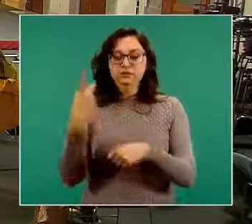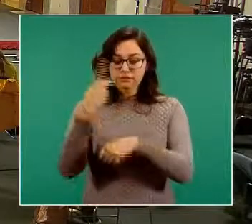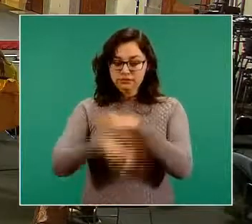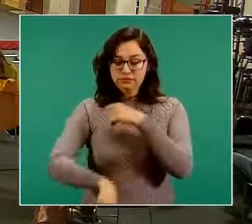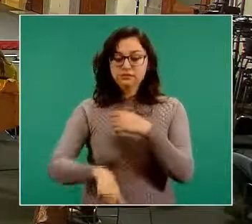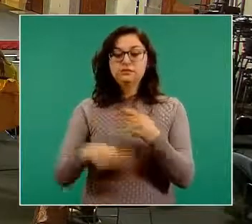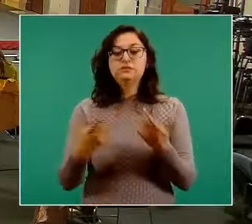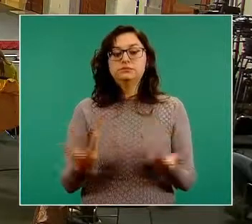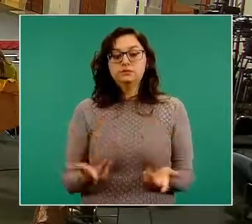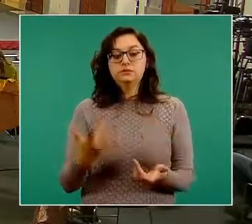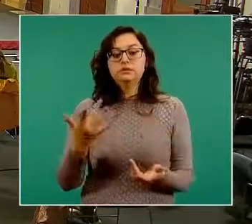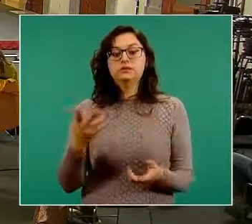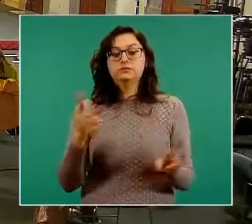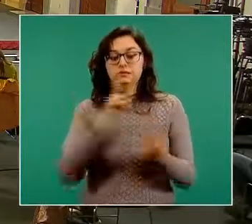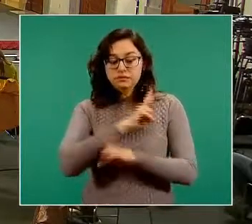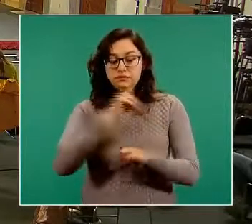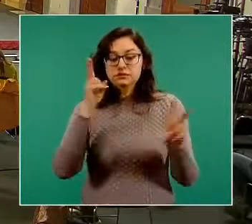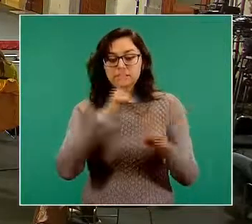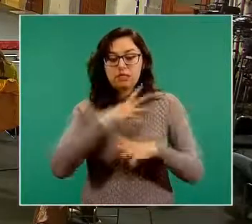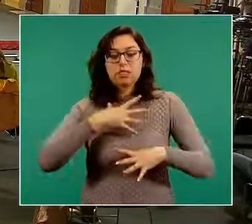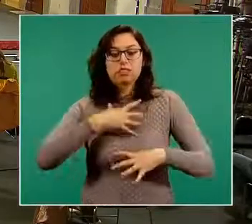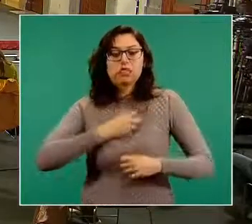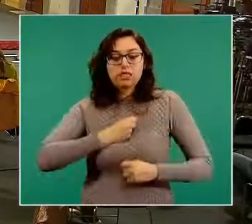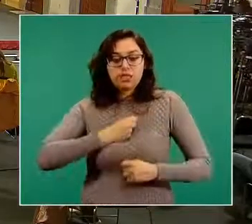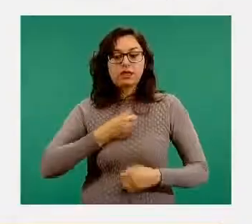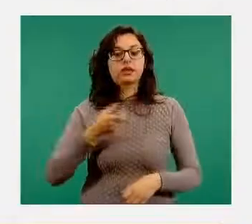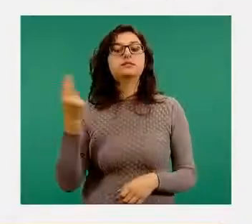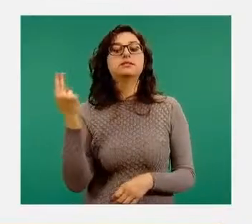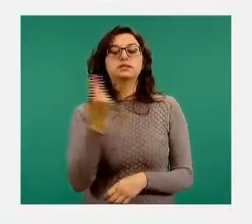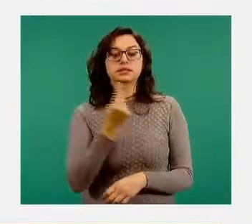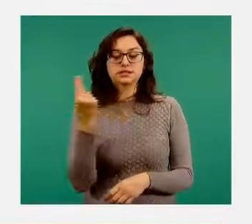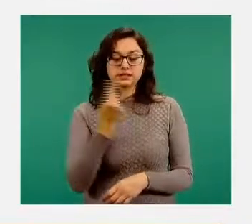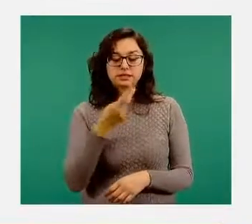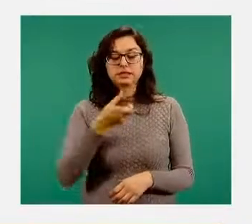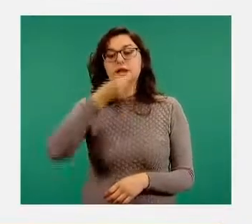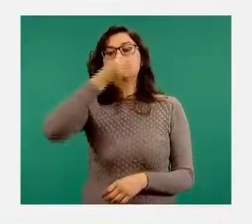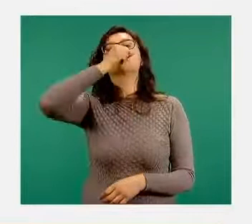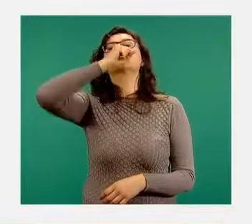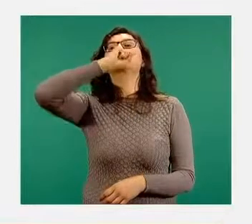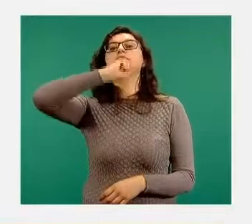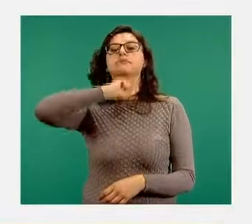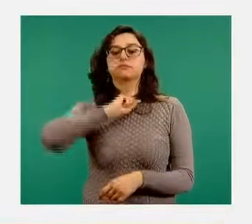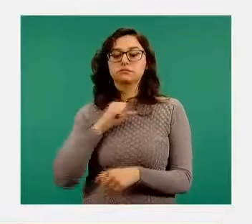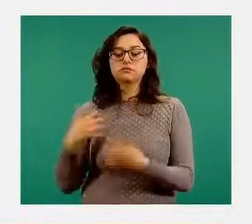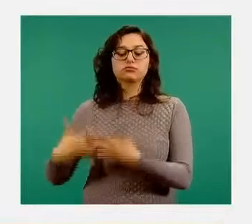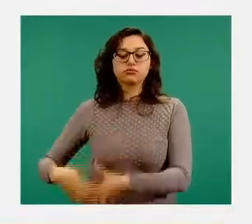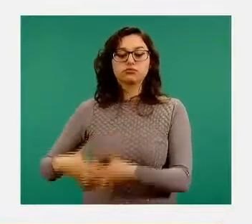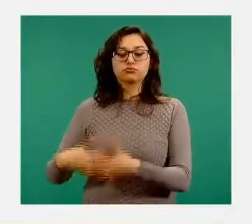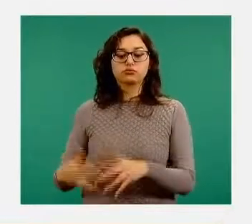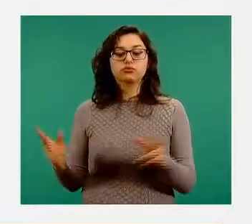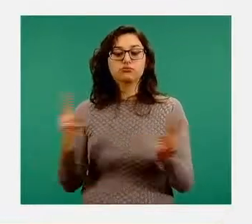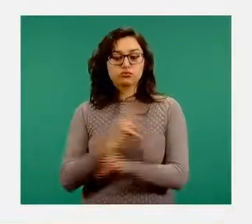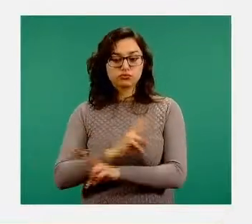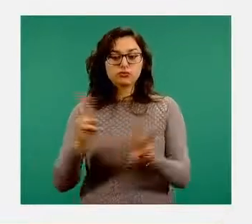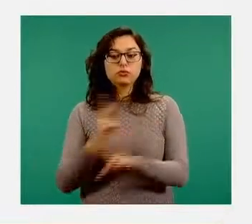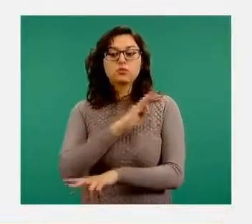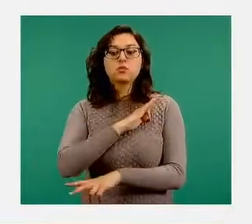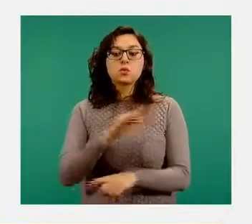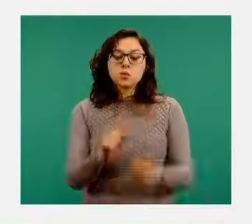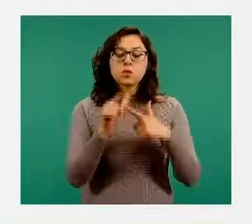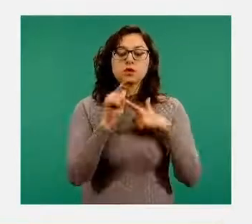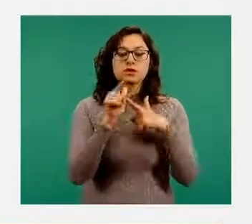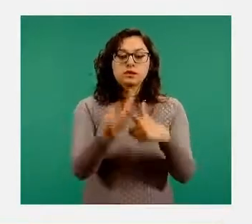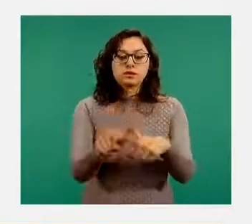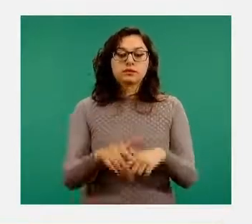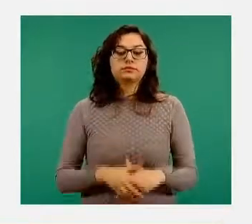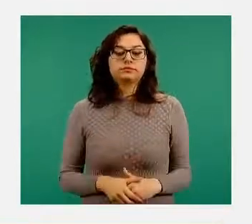están asociadas a falla respiratoria y por lo tanto requieren de este tipo de equipamiento para poder continuar con su tratamiento.